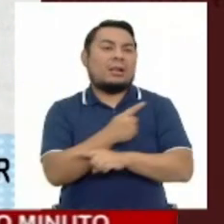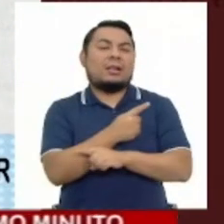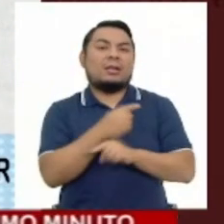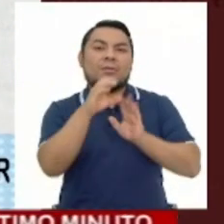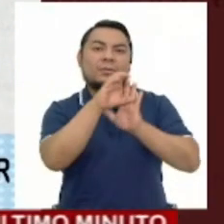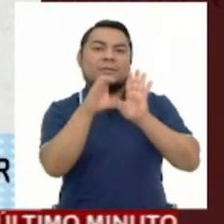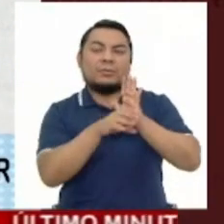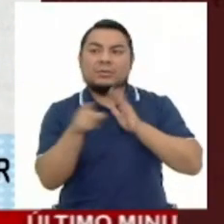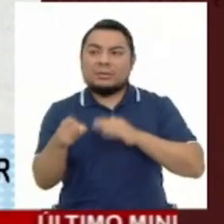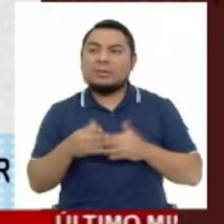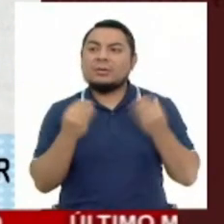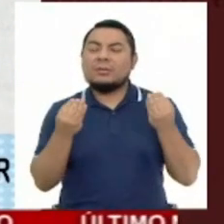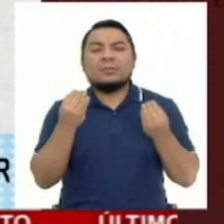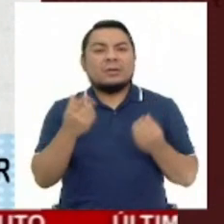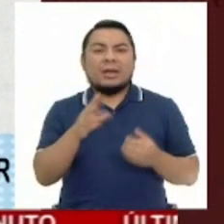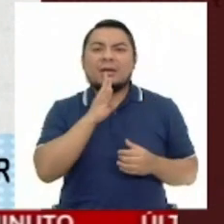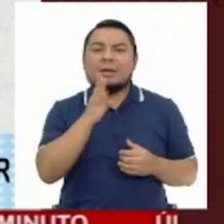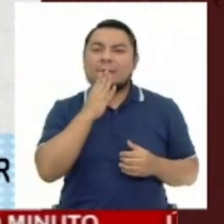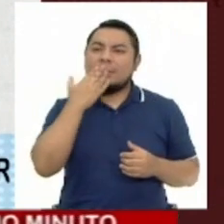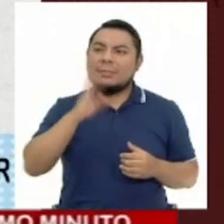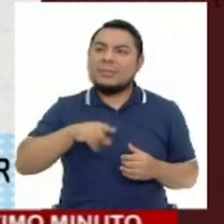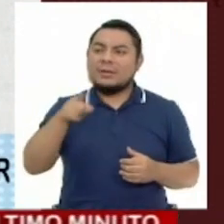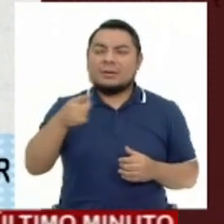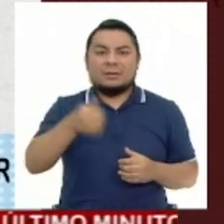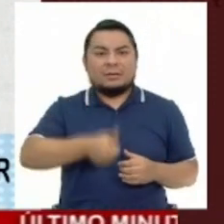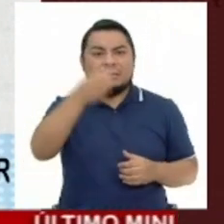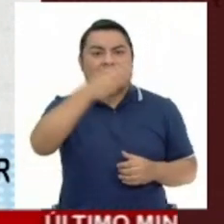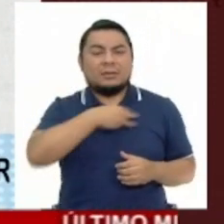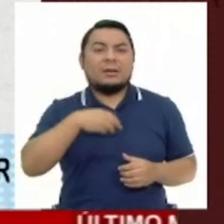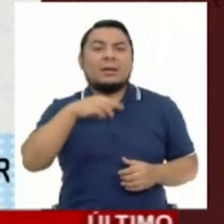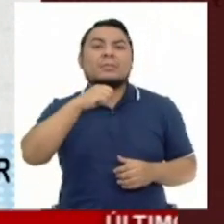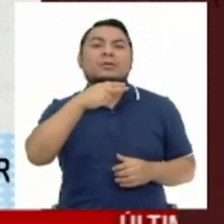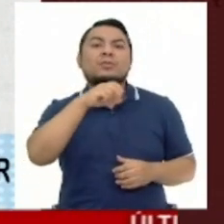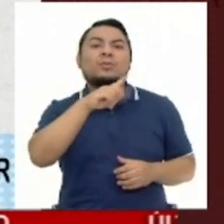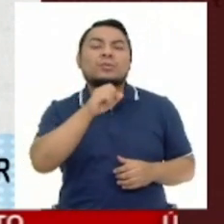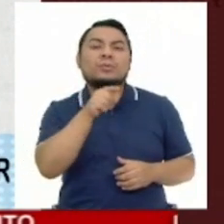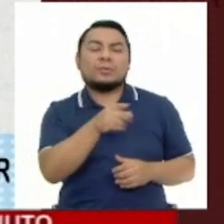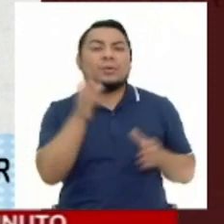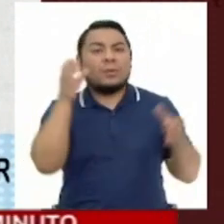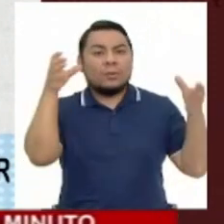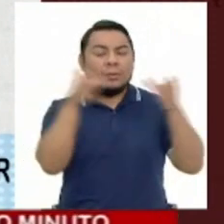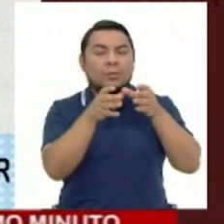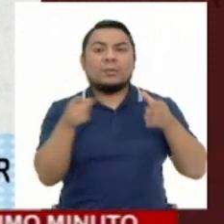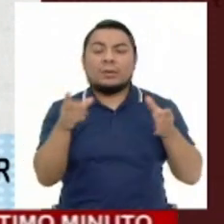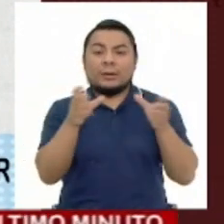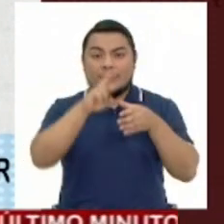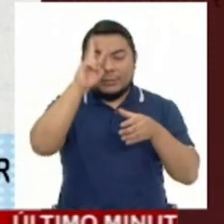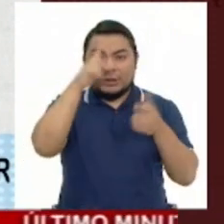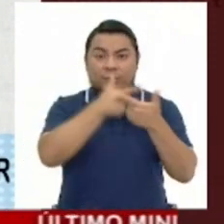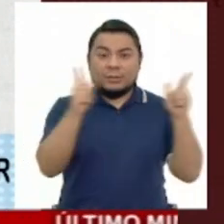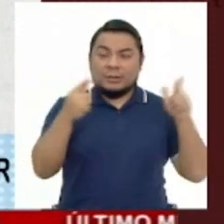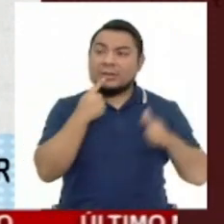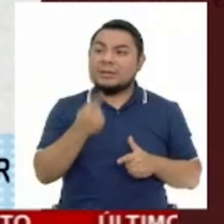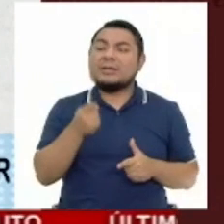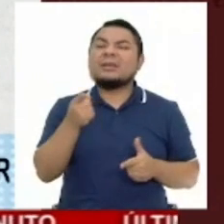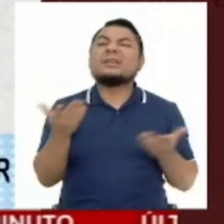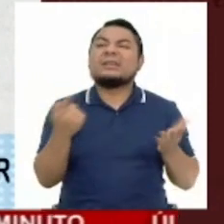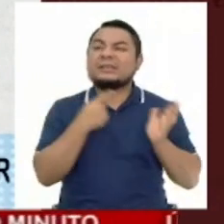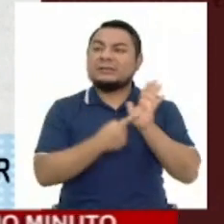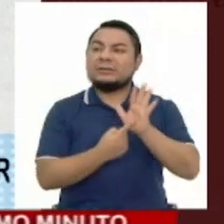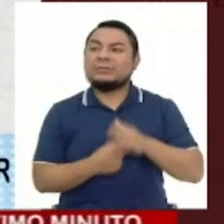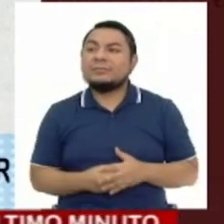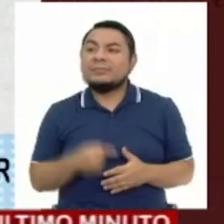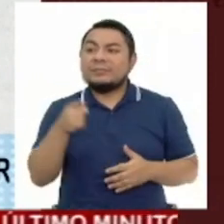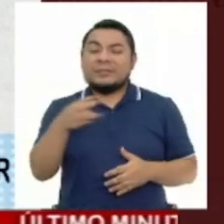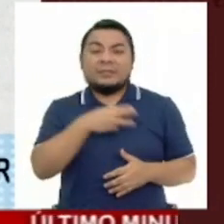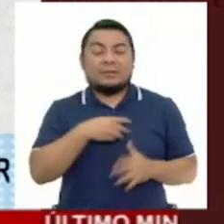la Constitución. Frente a las desafortunadas declaraciones del canciller Maurtua de Romaña en el Congreso, el partido Perú Libre señala lo siguiente.